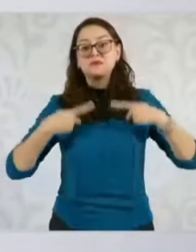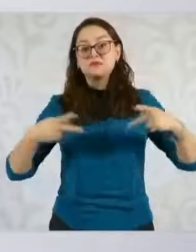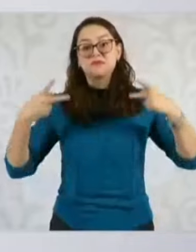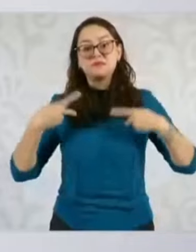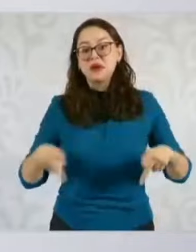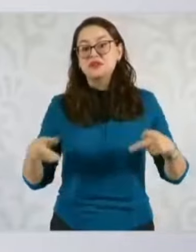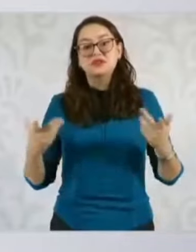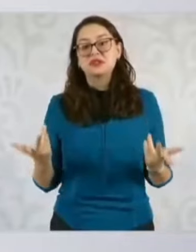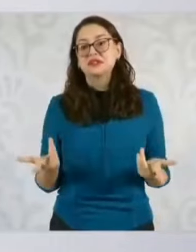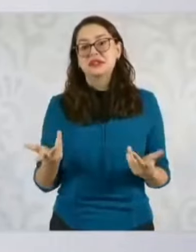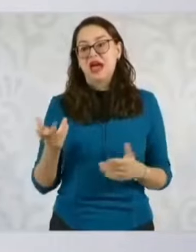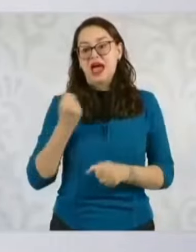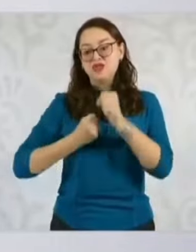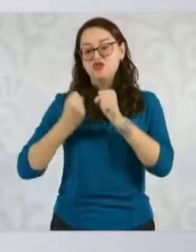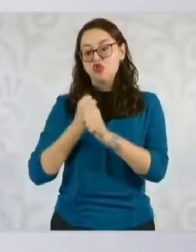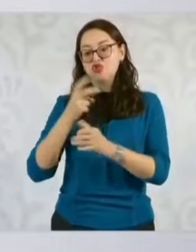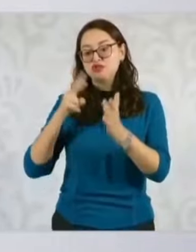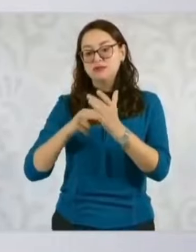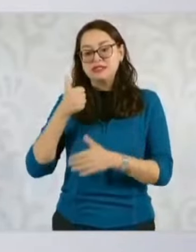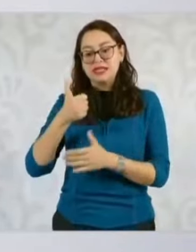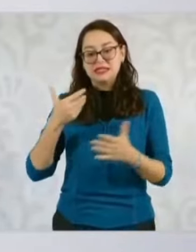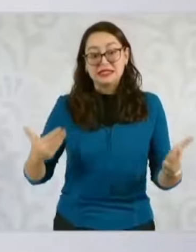tienen hoy 18 años.